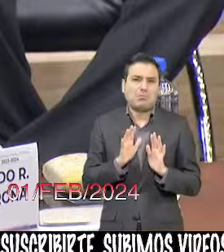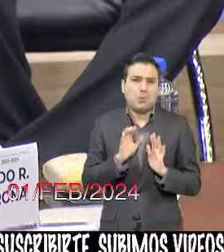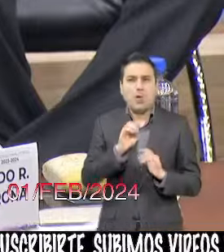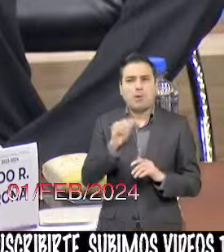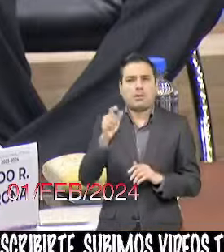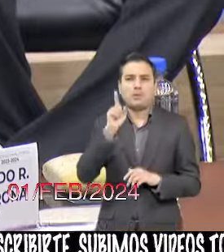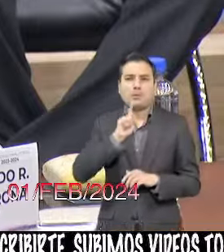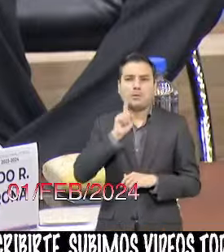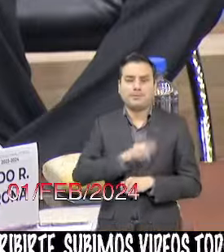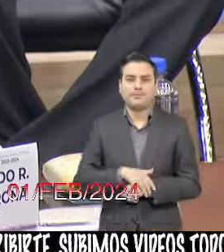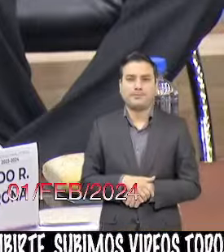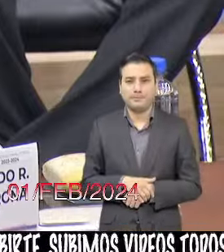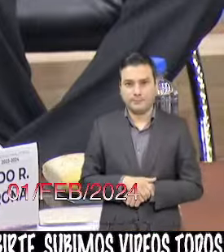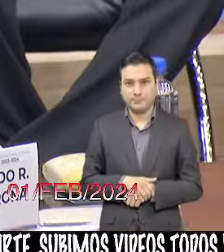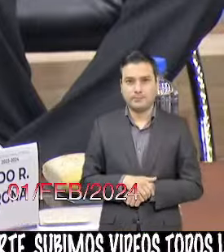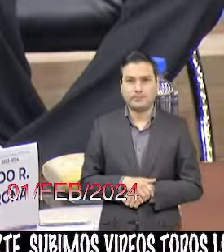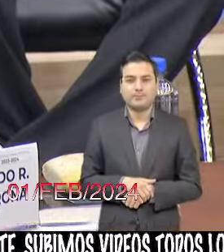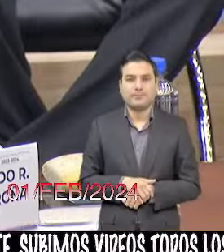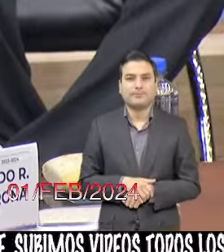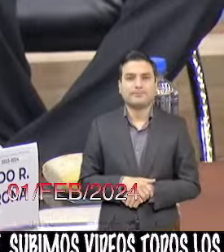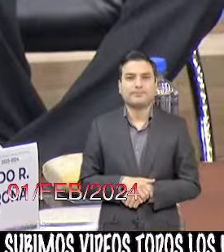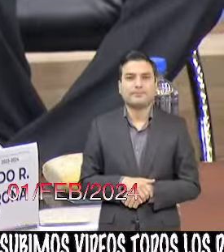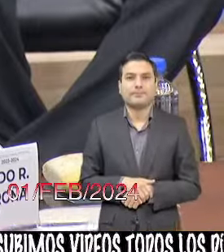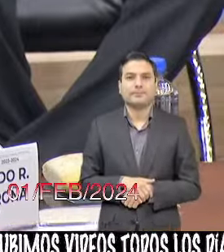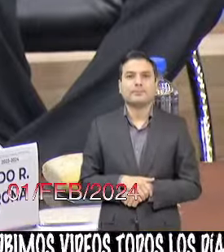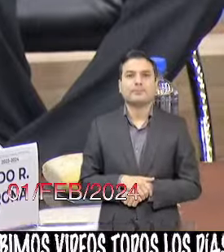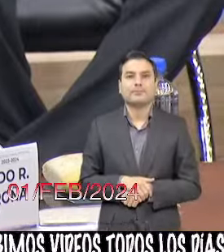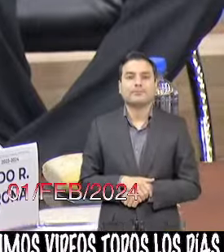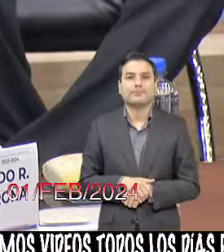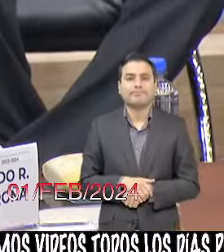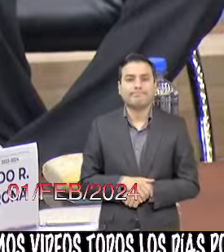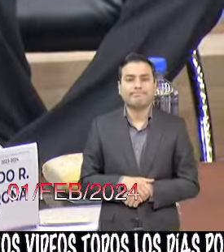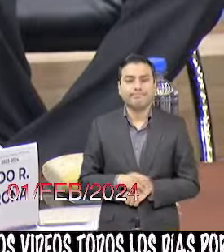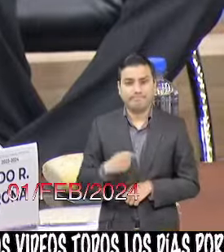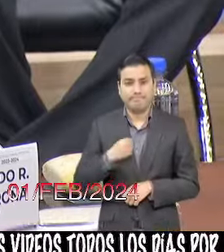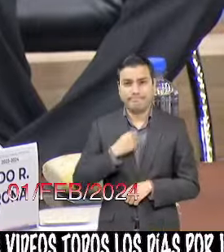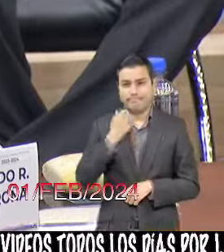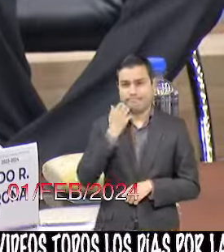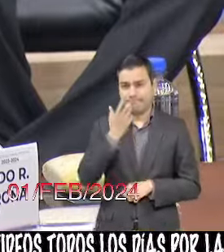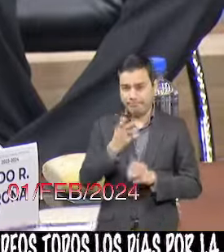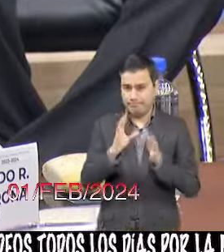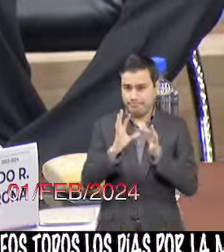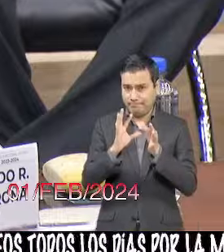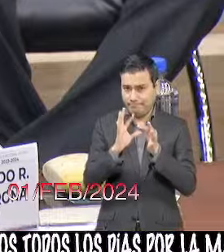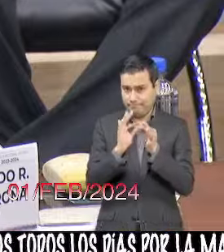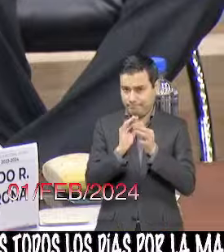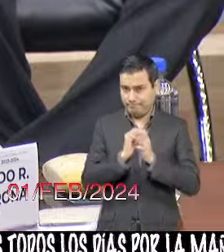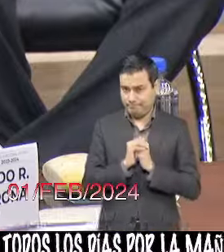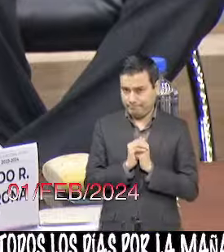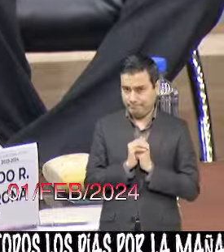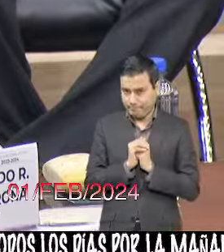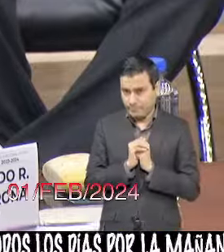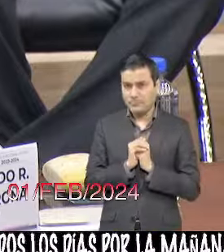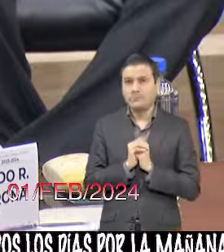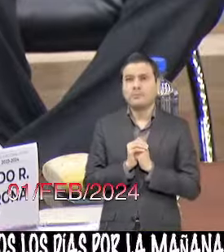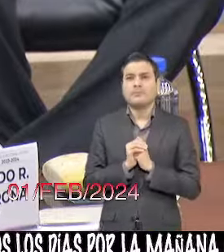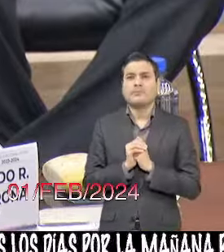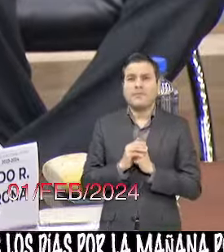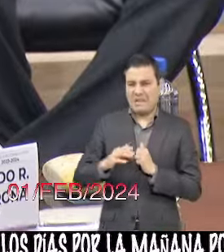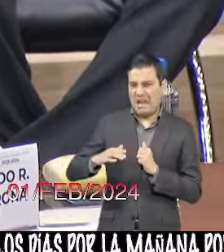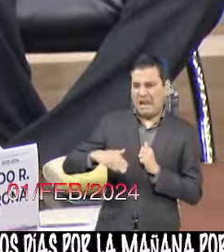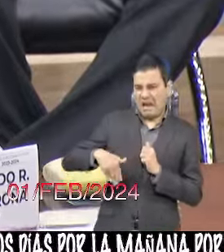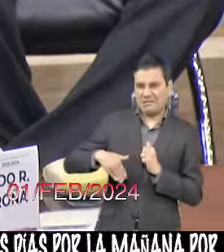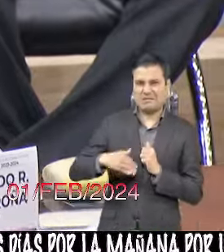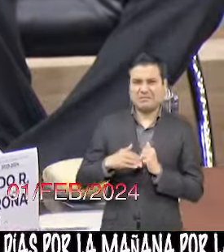ese contexto yo quiero plantear que se ha dicho en este espacio y en muchos